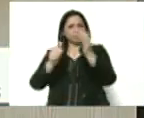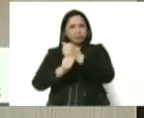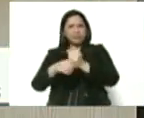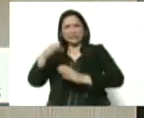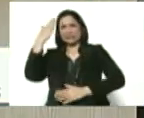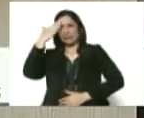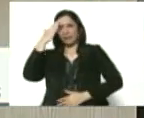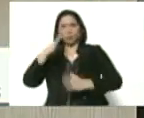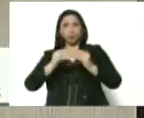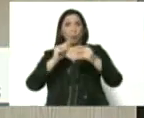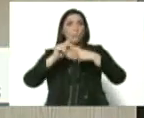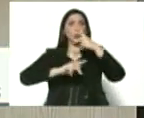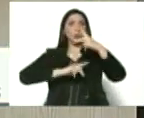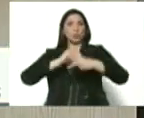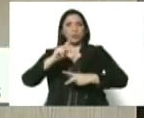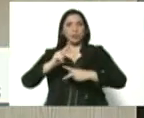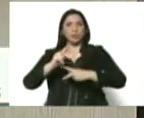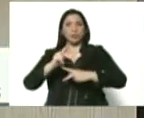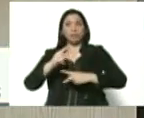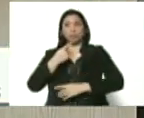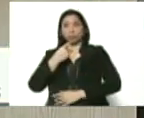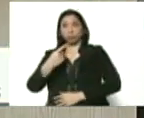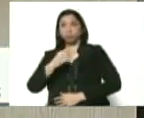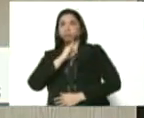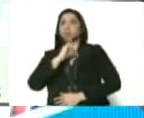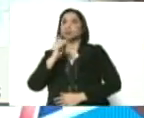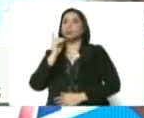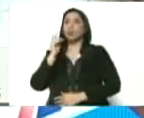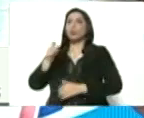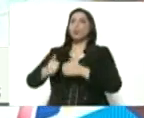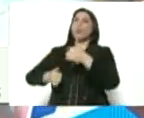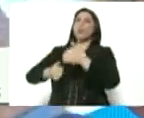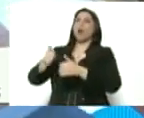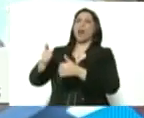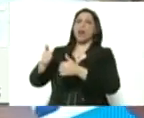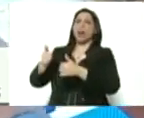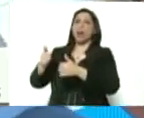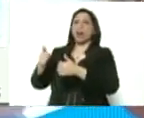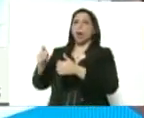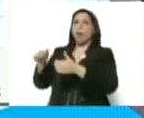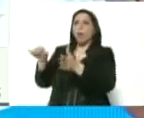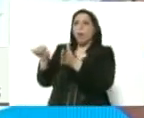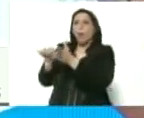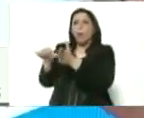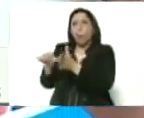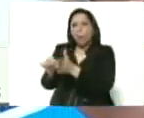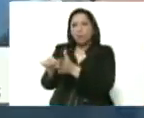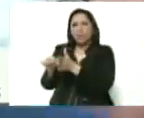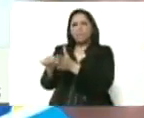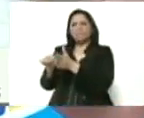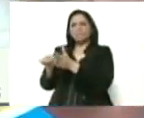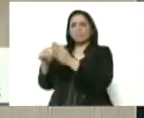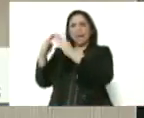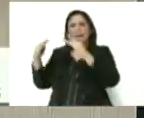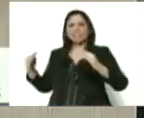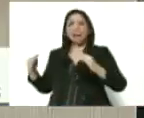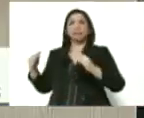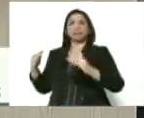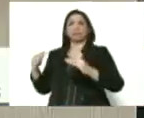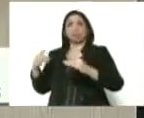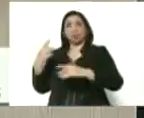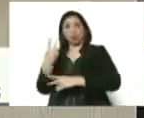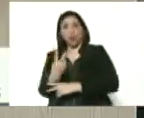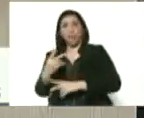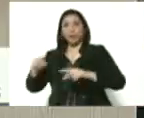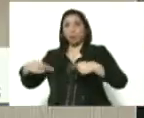ese proceso que le digo a Iván Duque cuál es la coordenada de esta finca de Doble Rueda, que en este momento está preso,